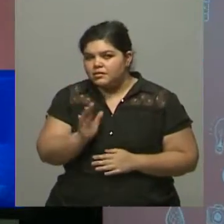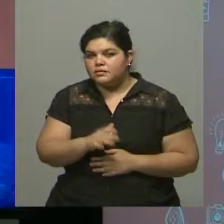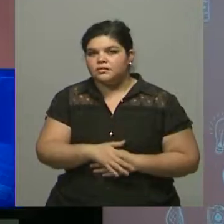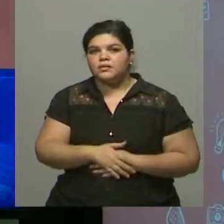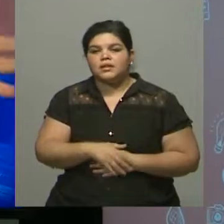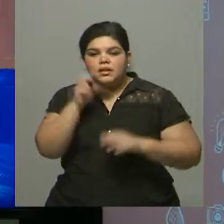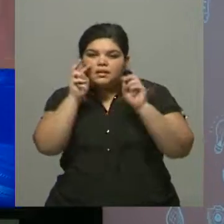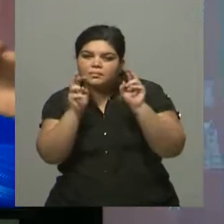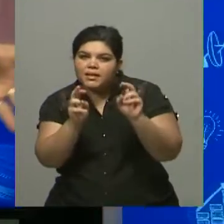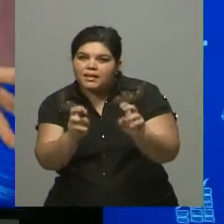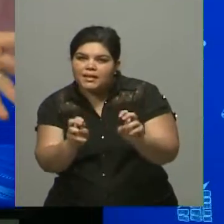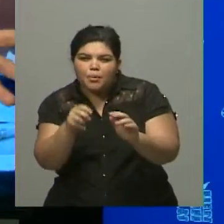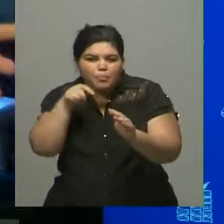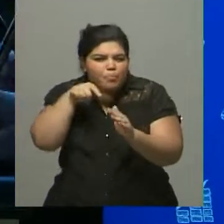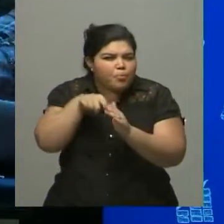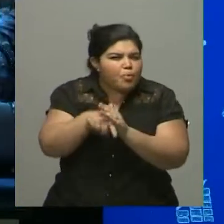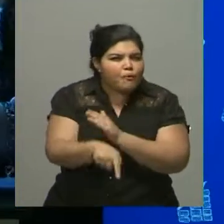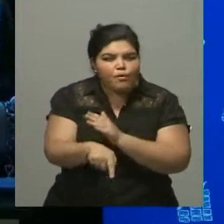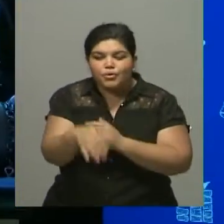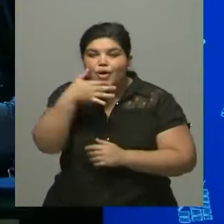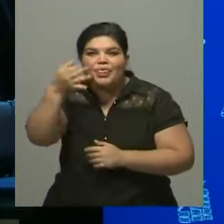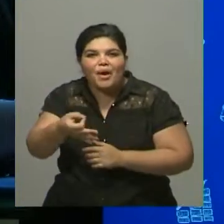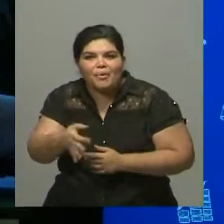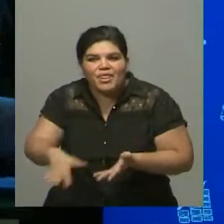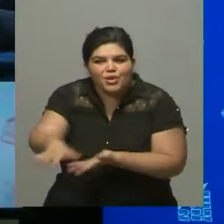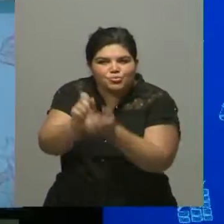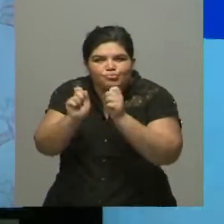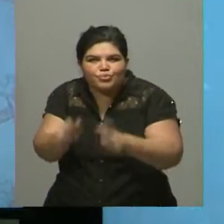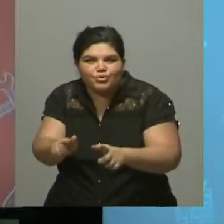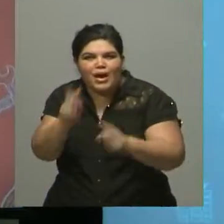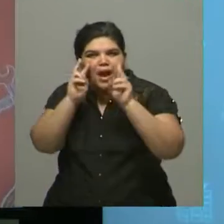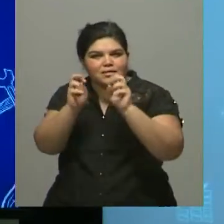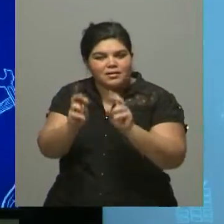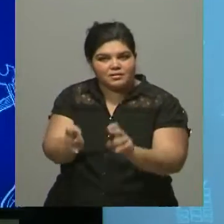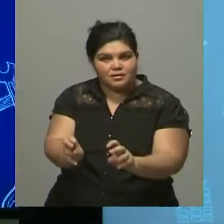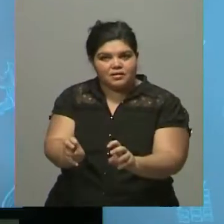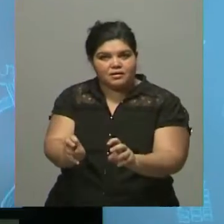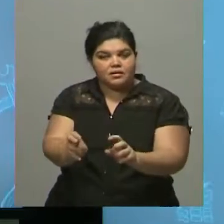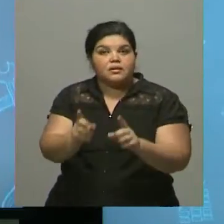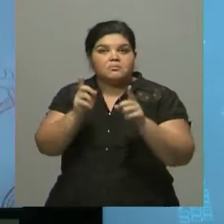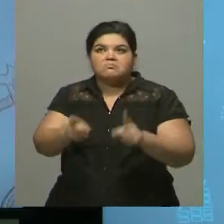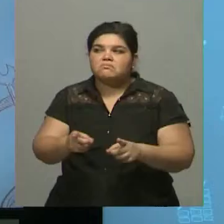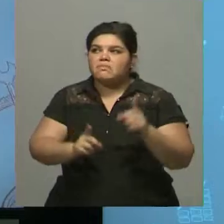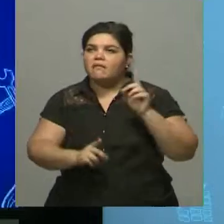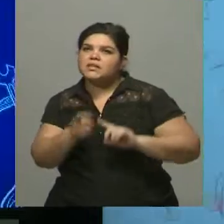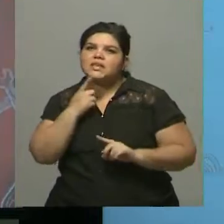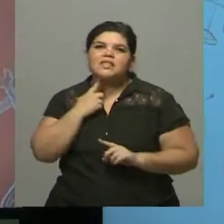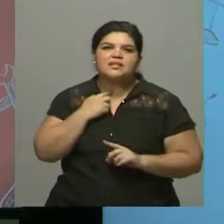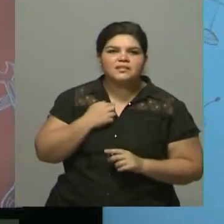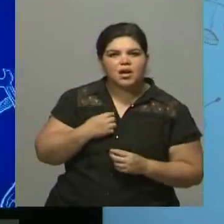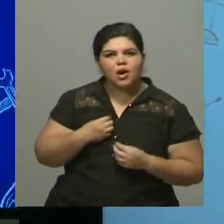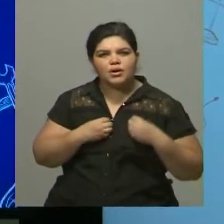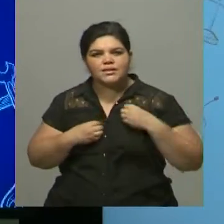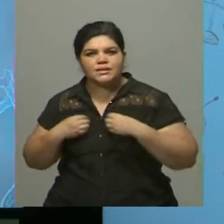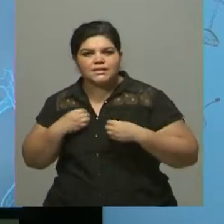profundidad de cuál es la realidad. Como decías vos en un comienzo, a veces tiene que ver con el deseo y por ahí a la hora de aplicarlo también hay una realidad